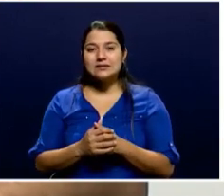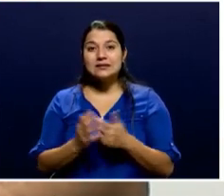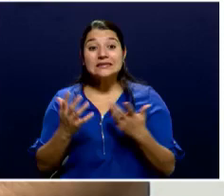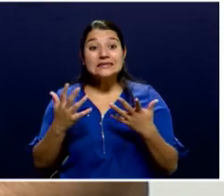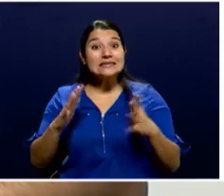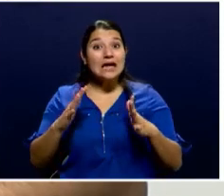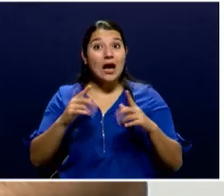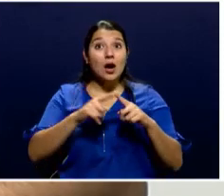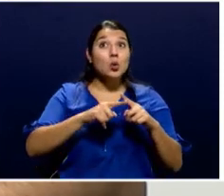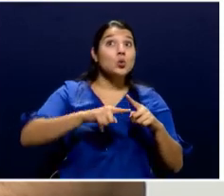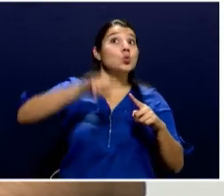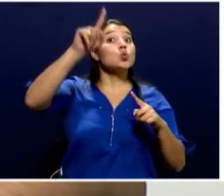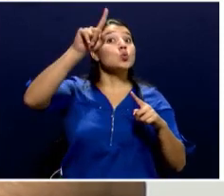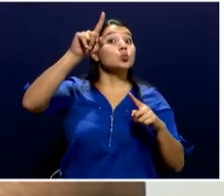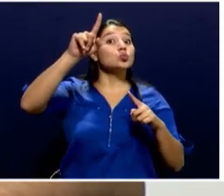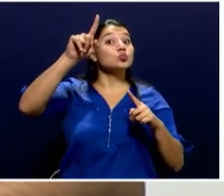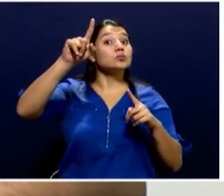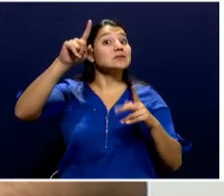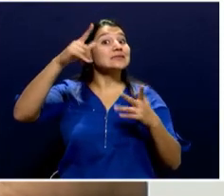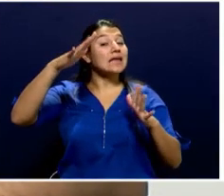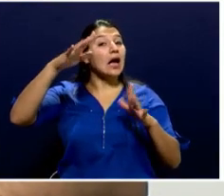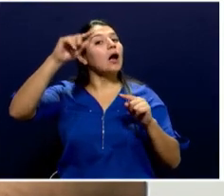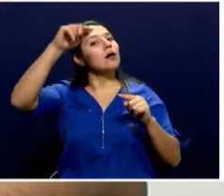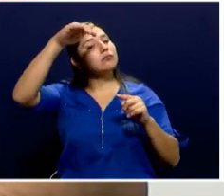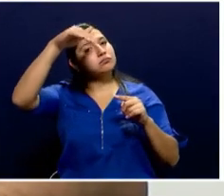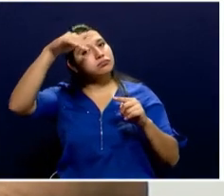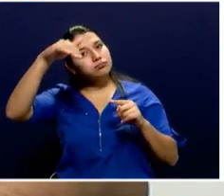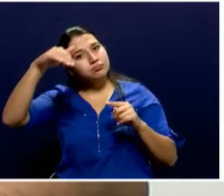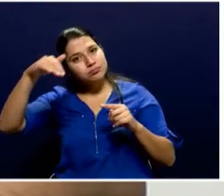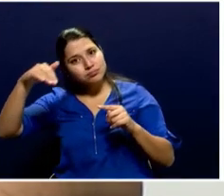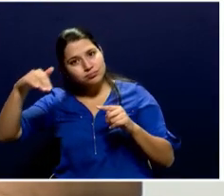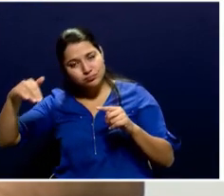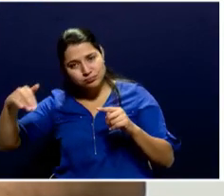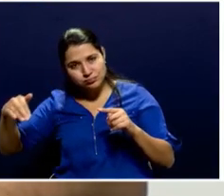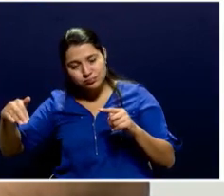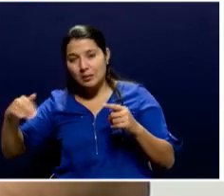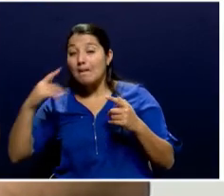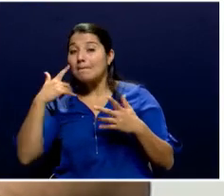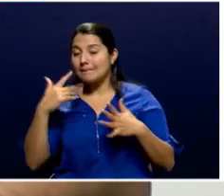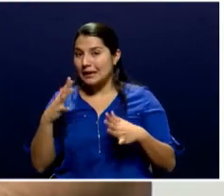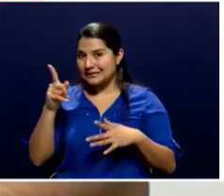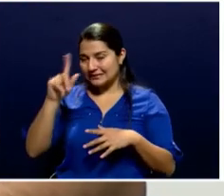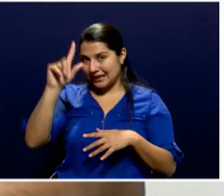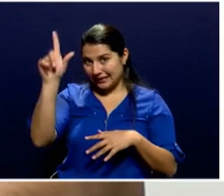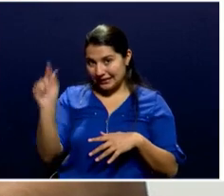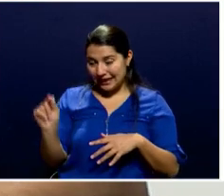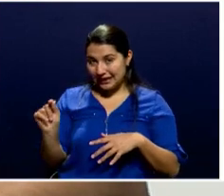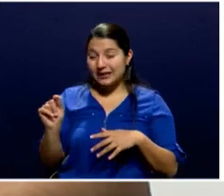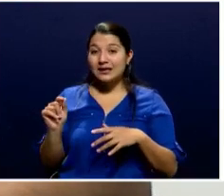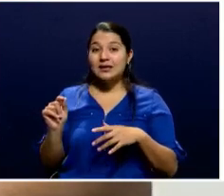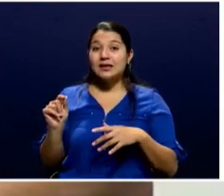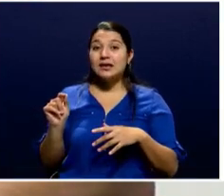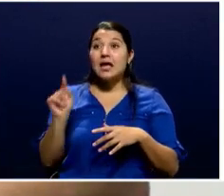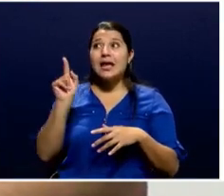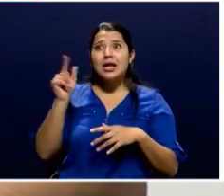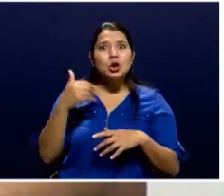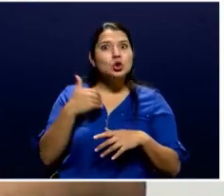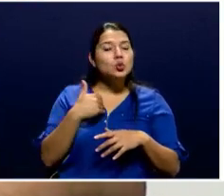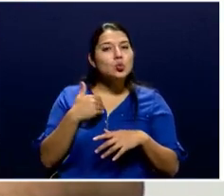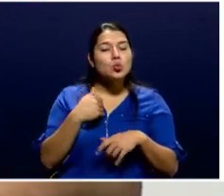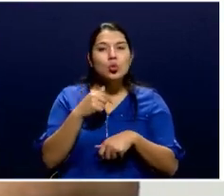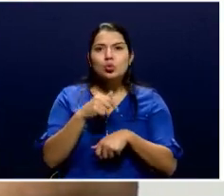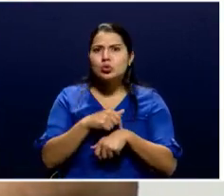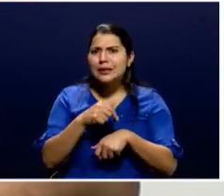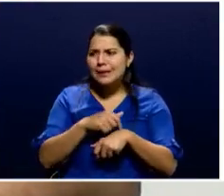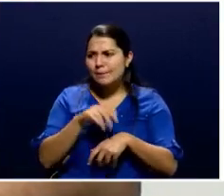el pico más grande de casos que tuvieron y ya van en retroceso las infecciones, ¿verdad? Que tuvo un periodo también